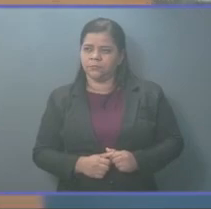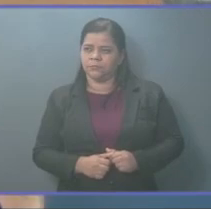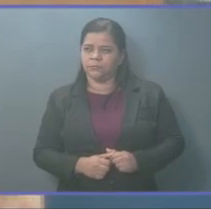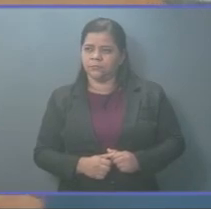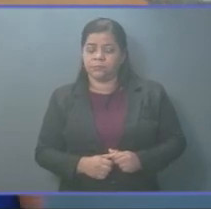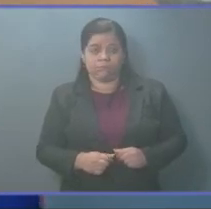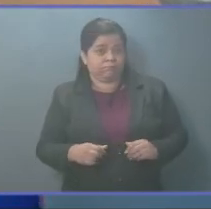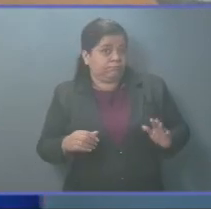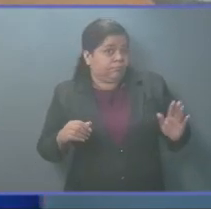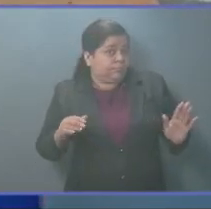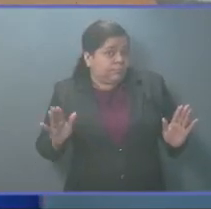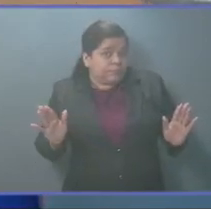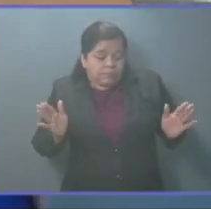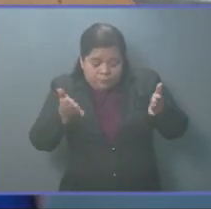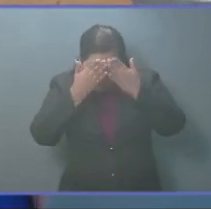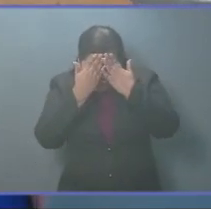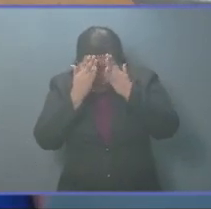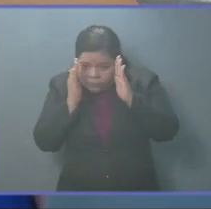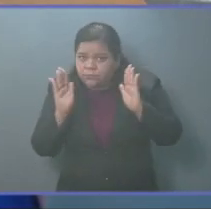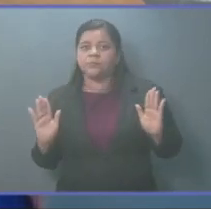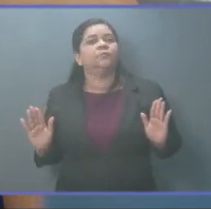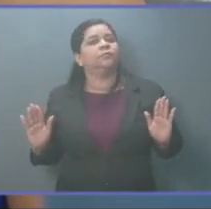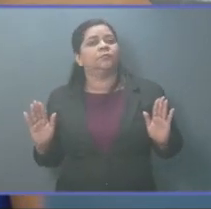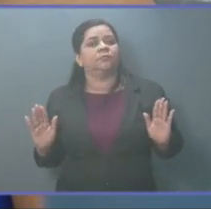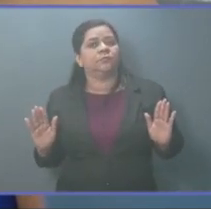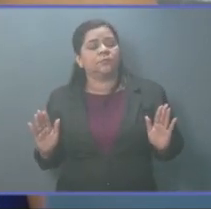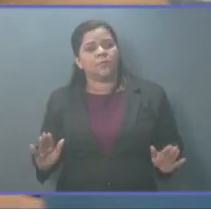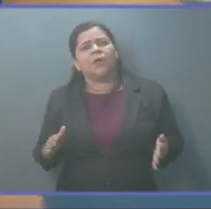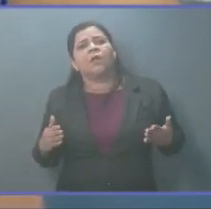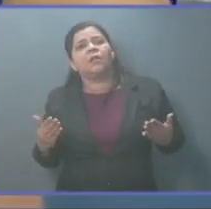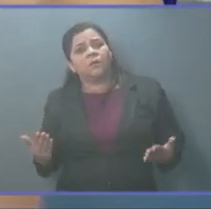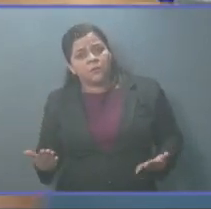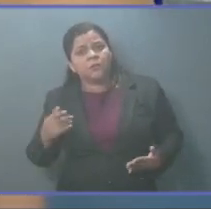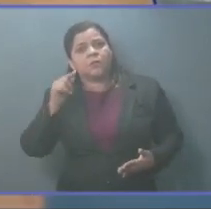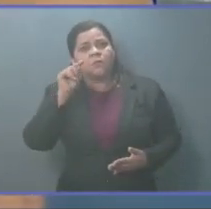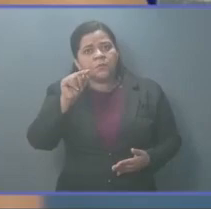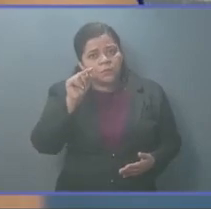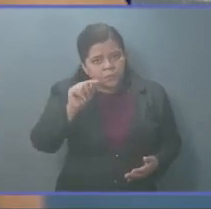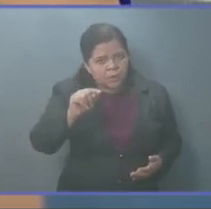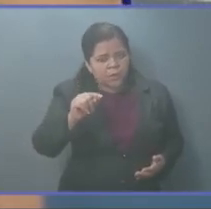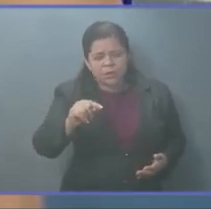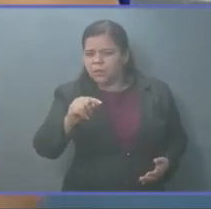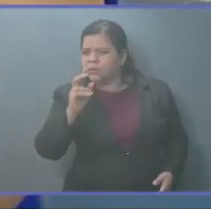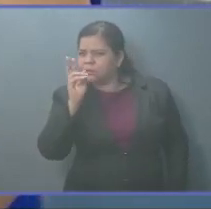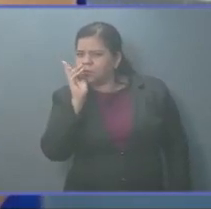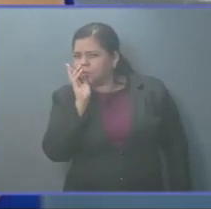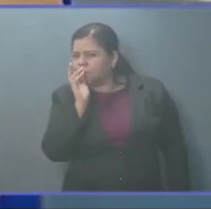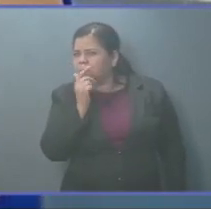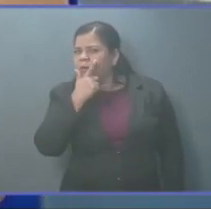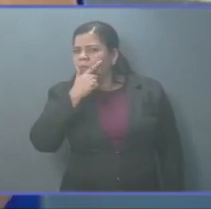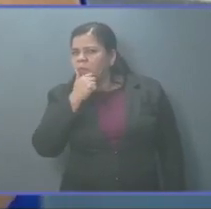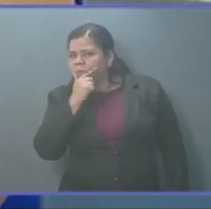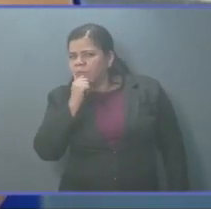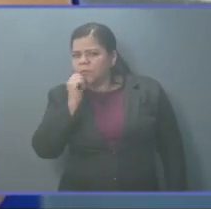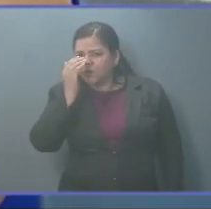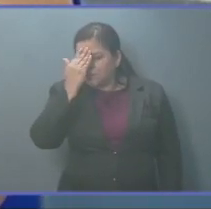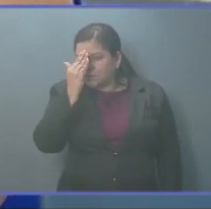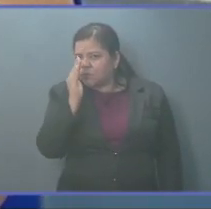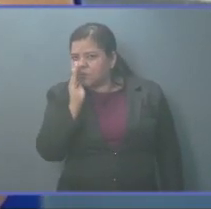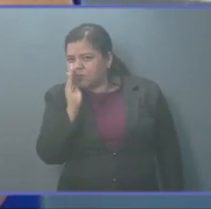No sé, entonces, señor ministro, si usted desconocía de